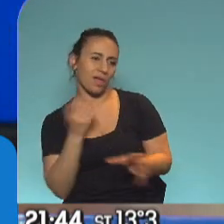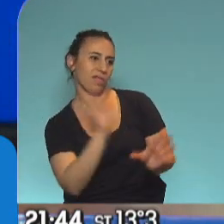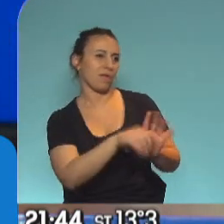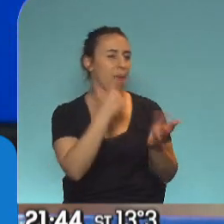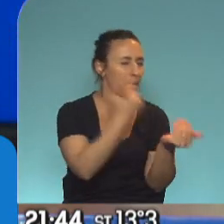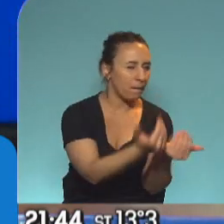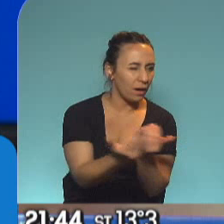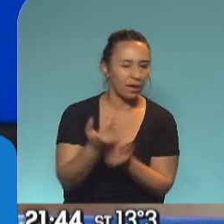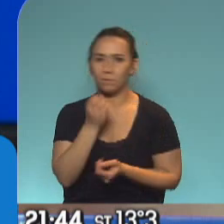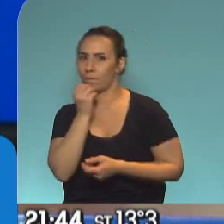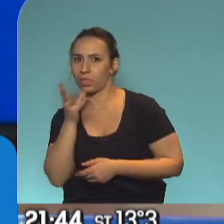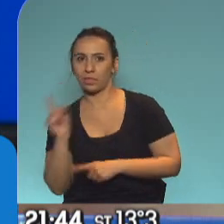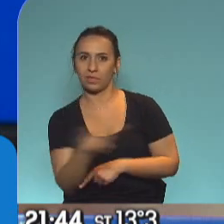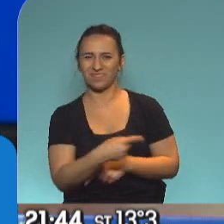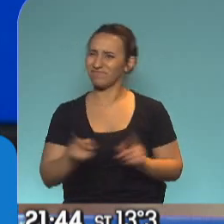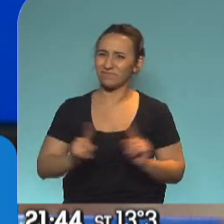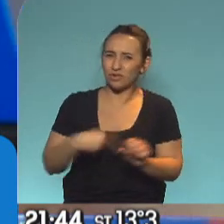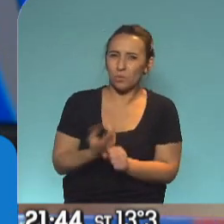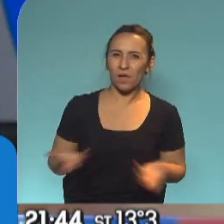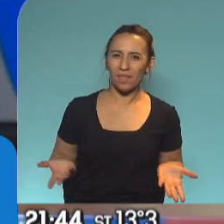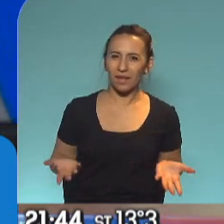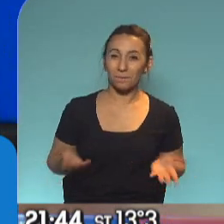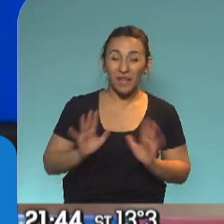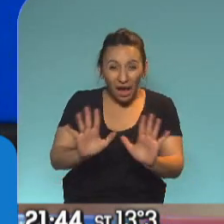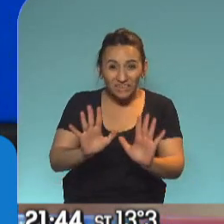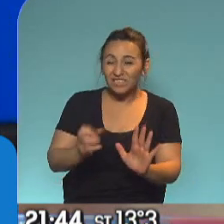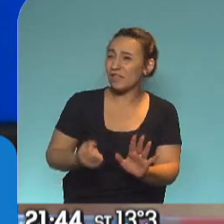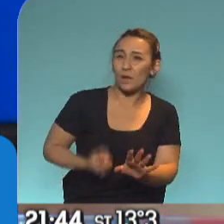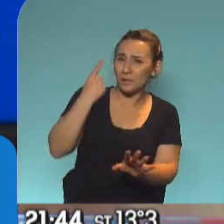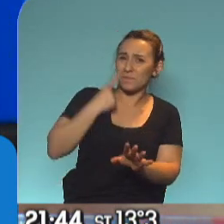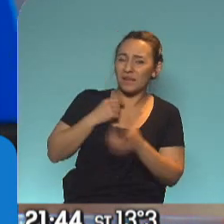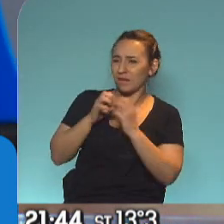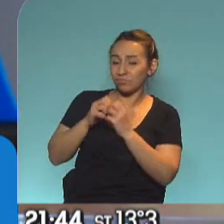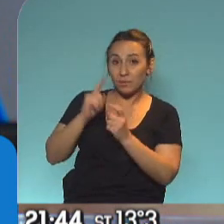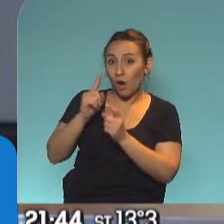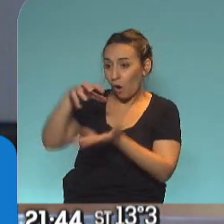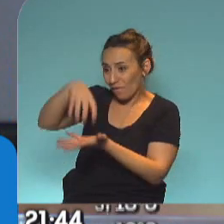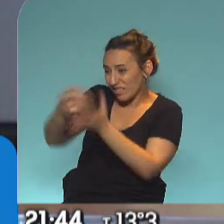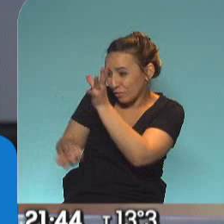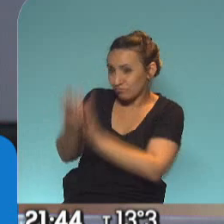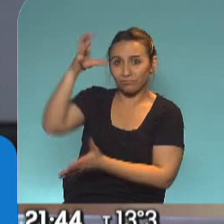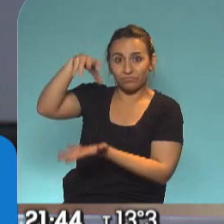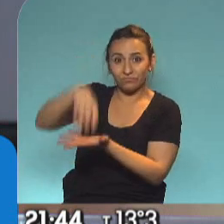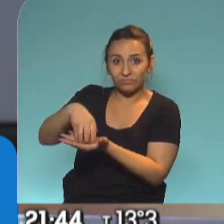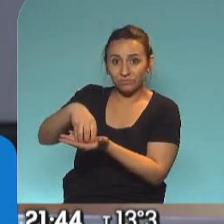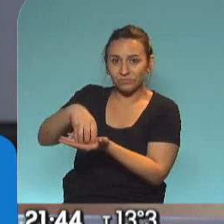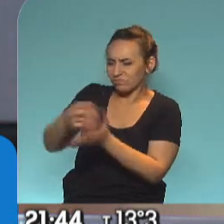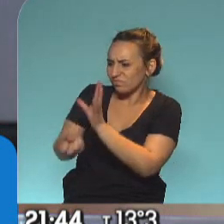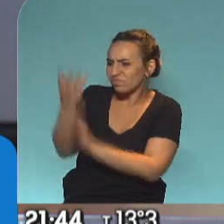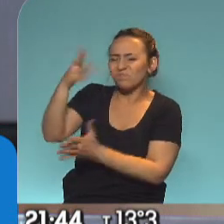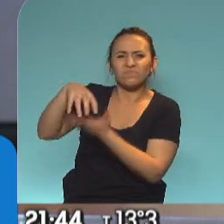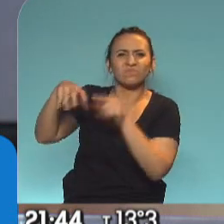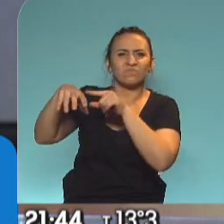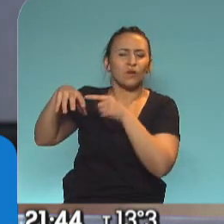encargaron de este tema desde el día 1, porque se discute desde el día 1 de que fue creada la oficina. La oficina nace como una reacción a